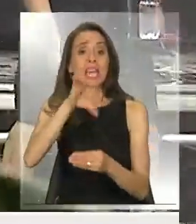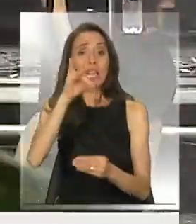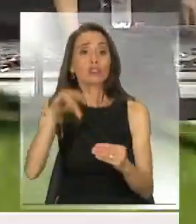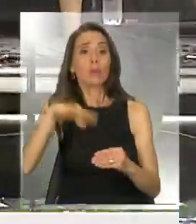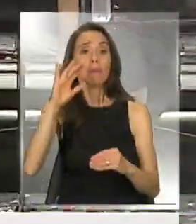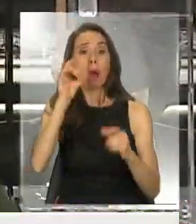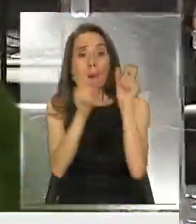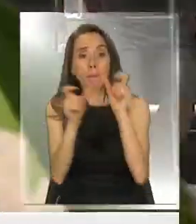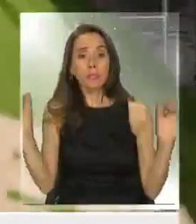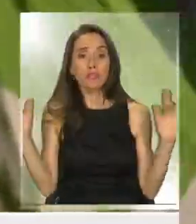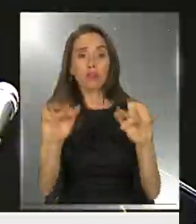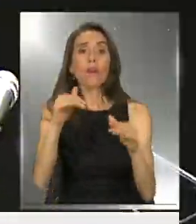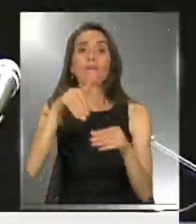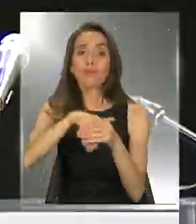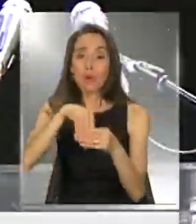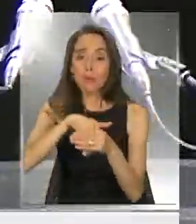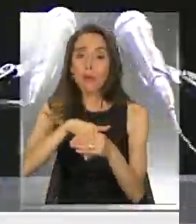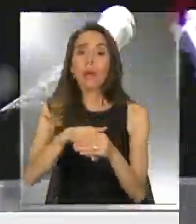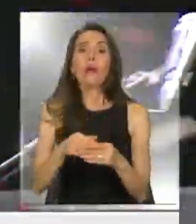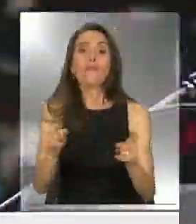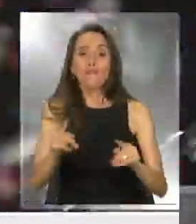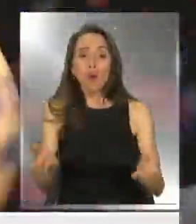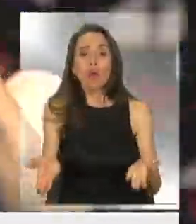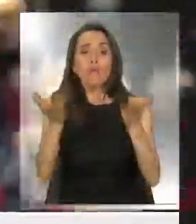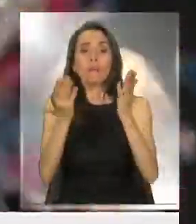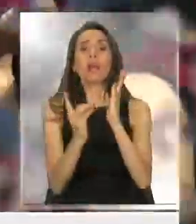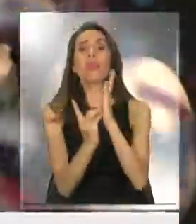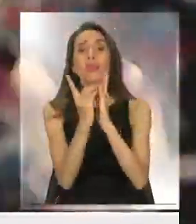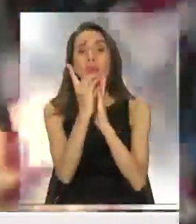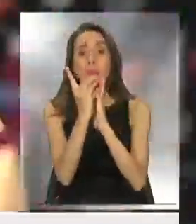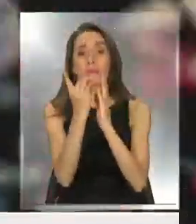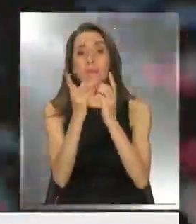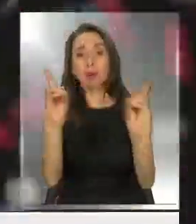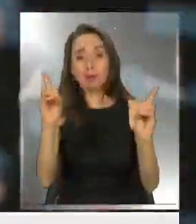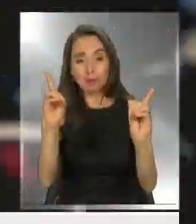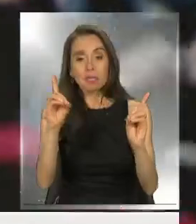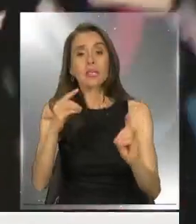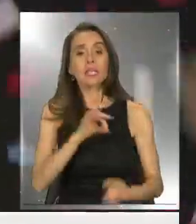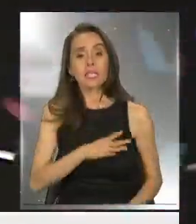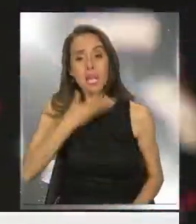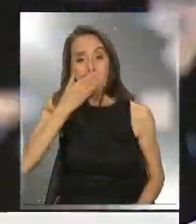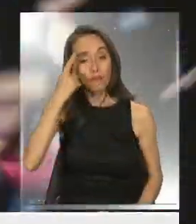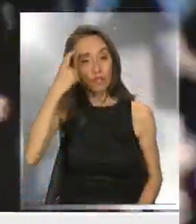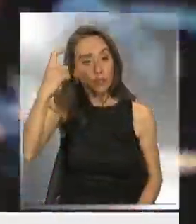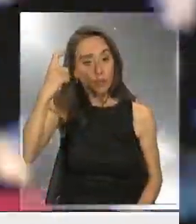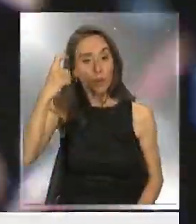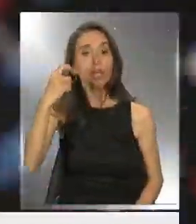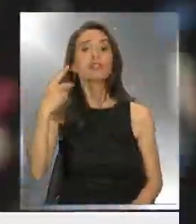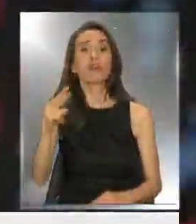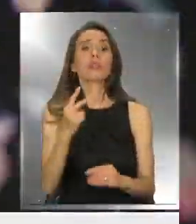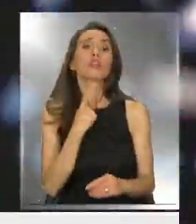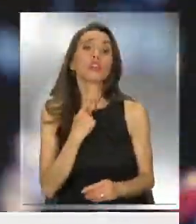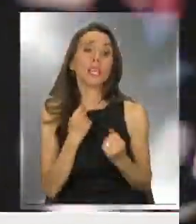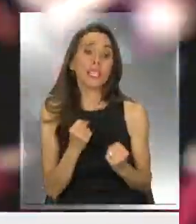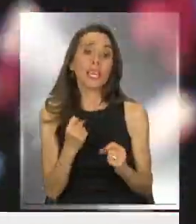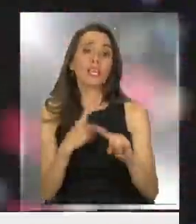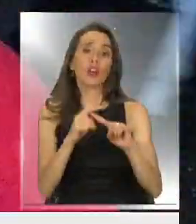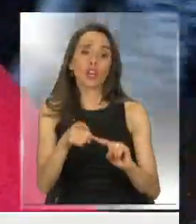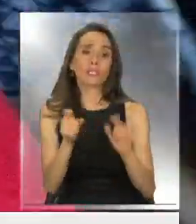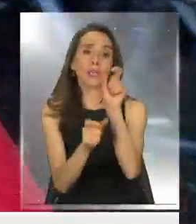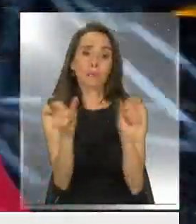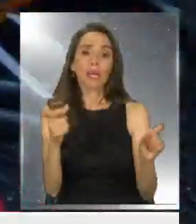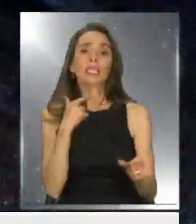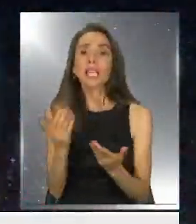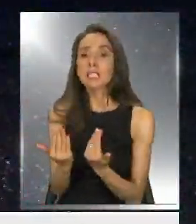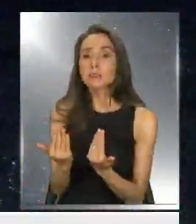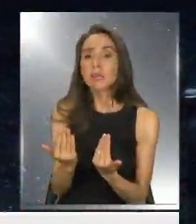décadas. Repunte de la democracia. Porque Chile habló de sus anhelos, de sus sueños, de sus exigencias. ¿Qué es lo que